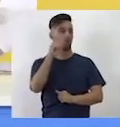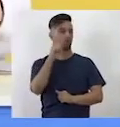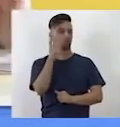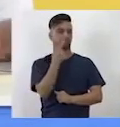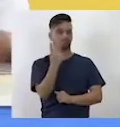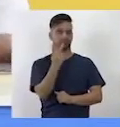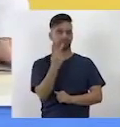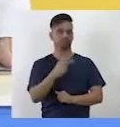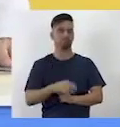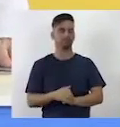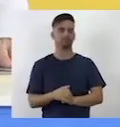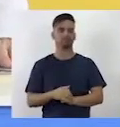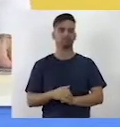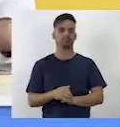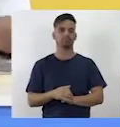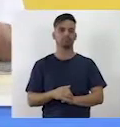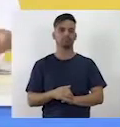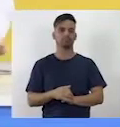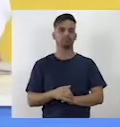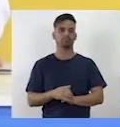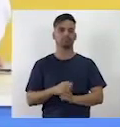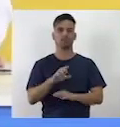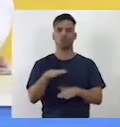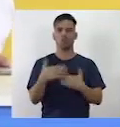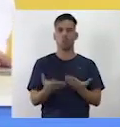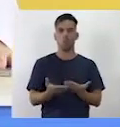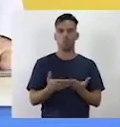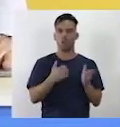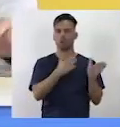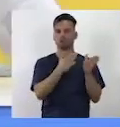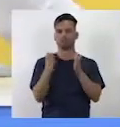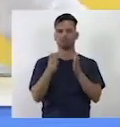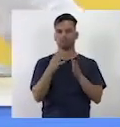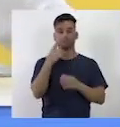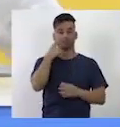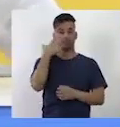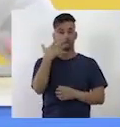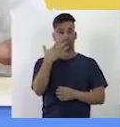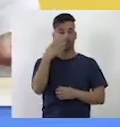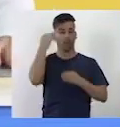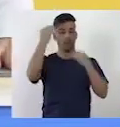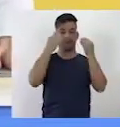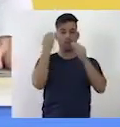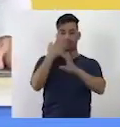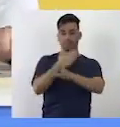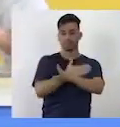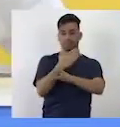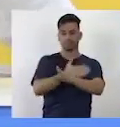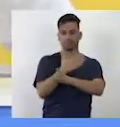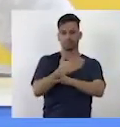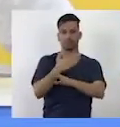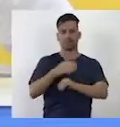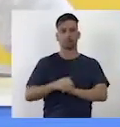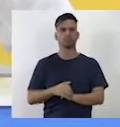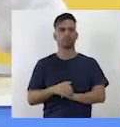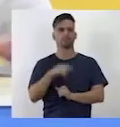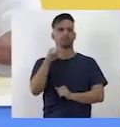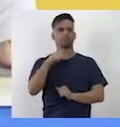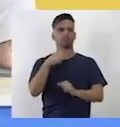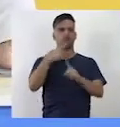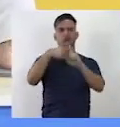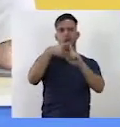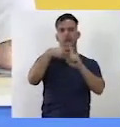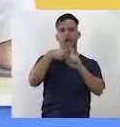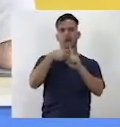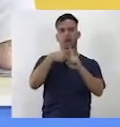rededor de dos indistintamente la vía más utilizada para analizar o predecir una reacción ocurre o no es mediante un